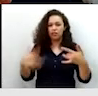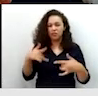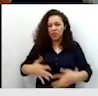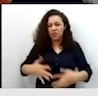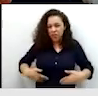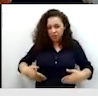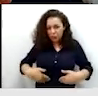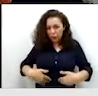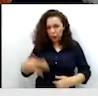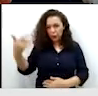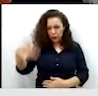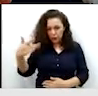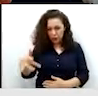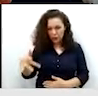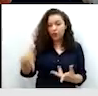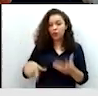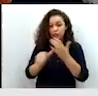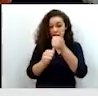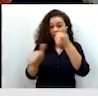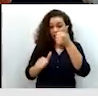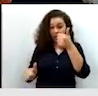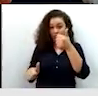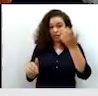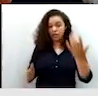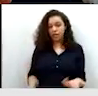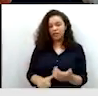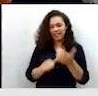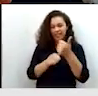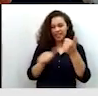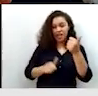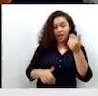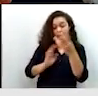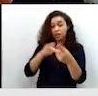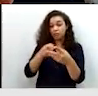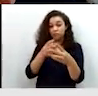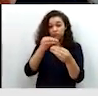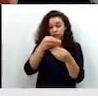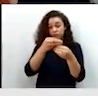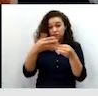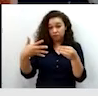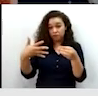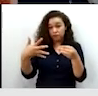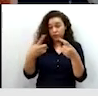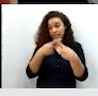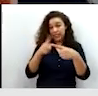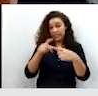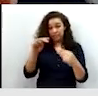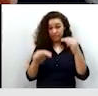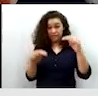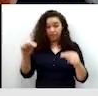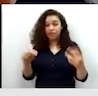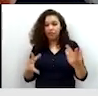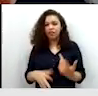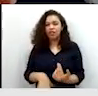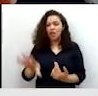estomacal, puede presentarse diarrea. La diarrea se puede dividir en variantes como puede ser con